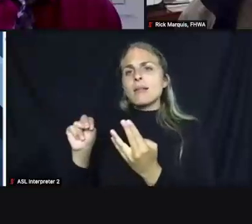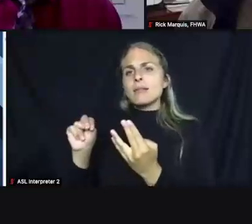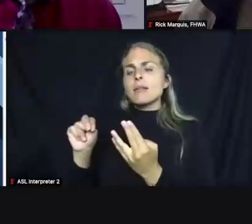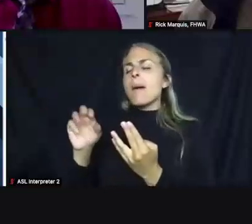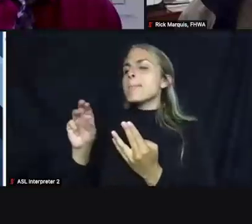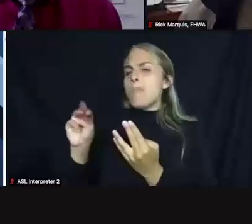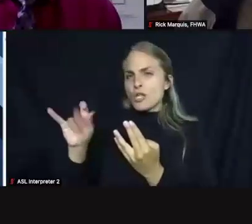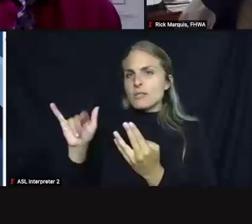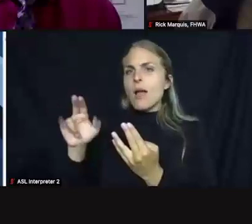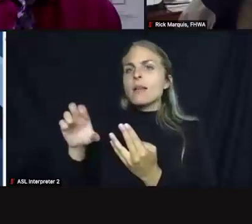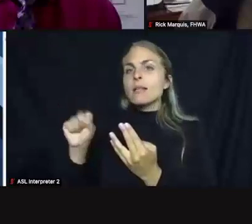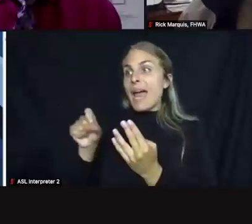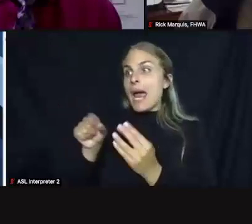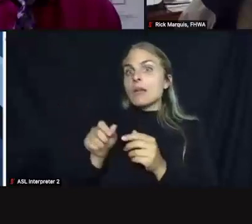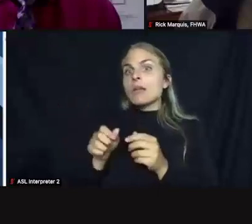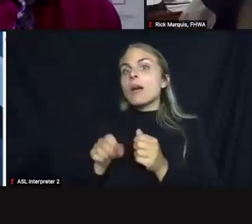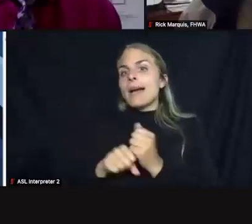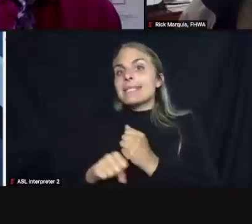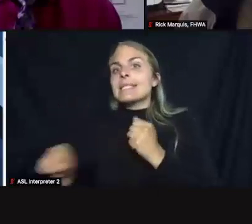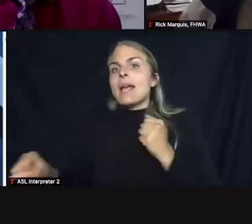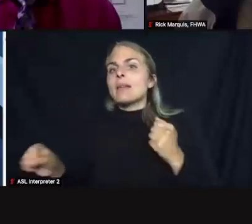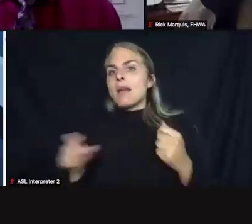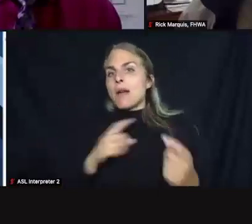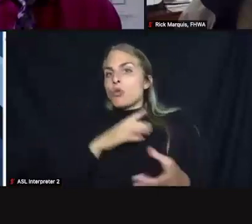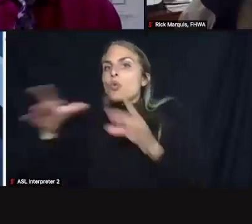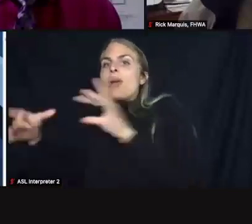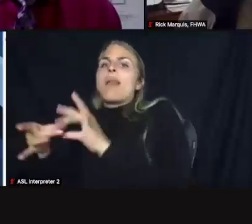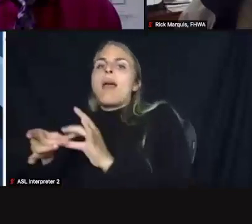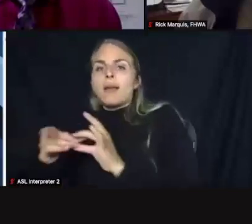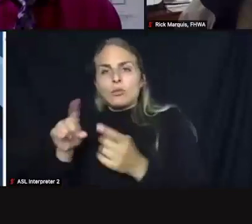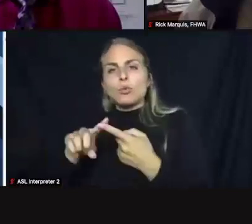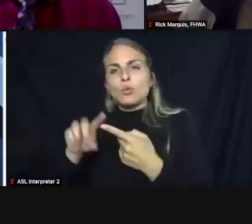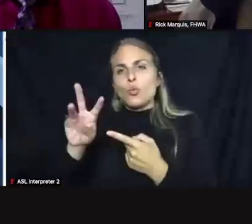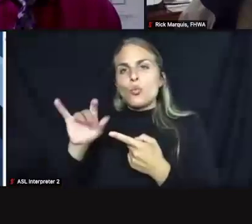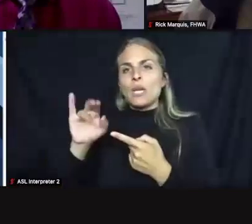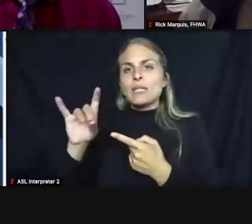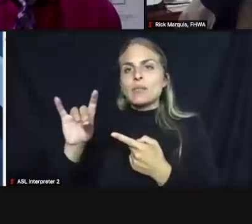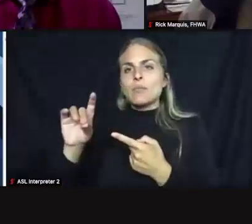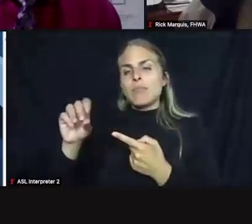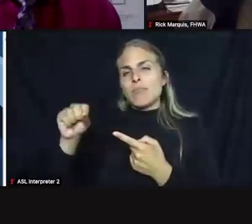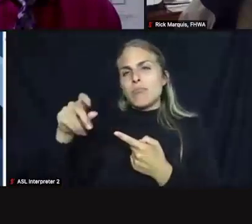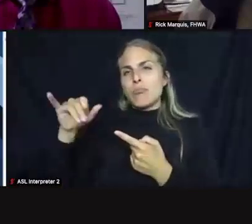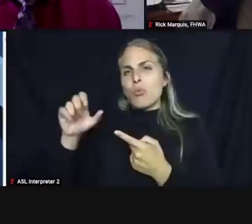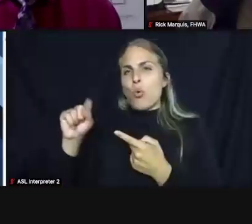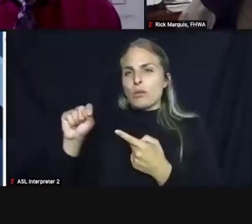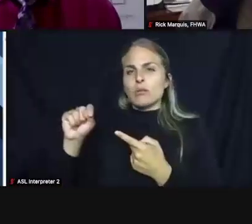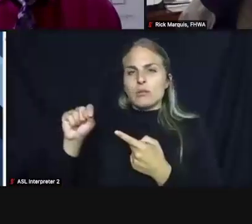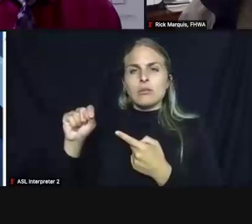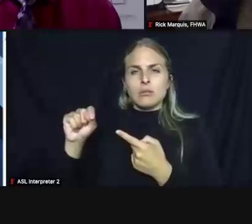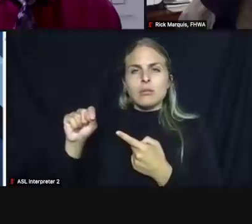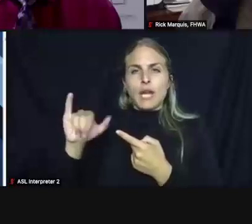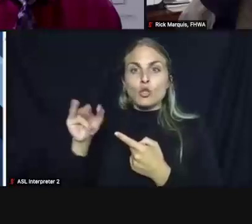Marcellus y extendiéndose hasta Reedsport y Jordan sobre el I-90.